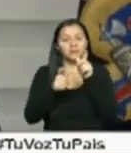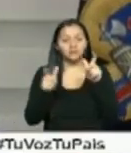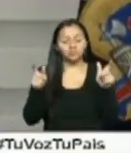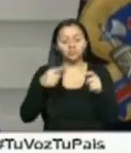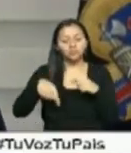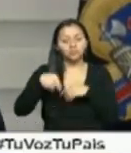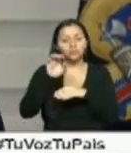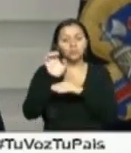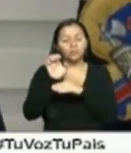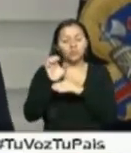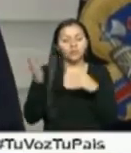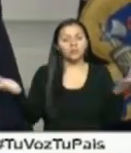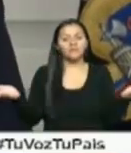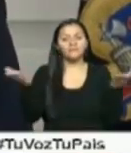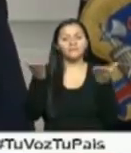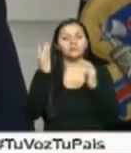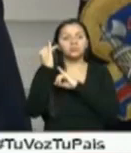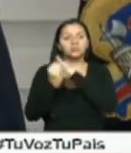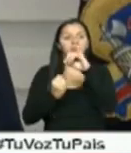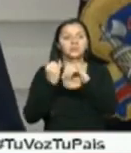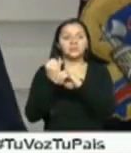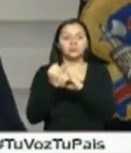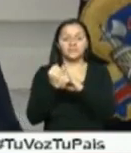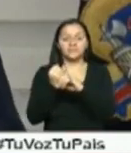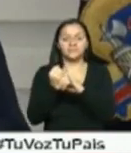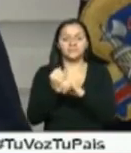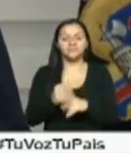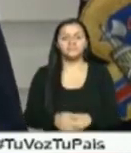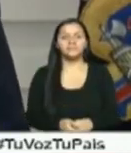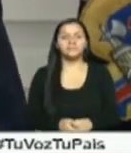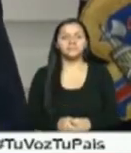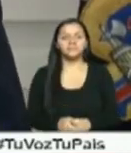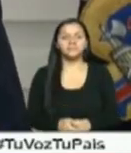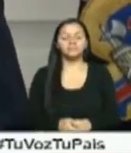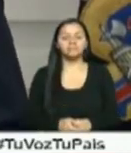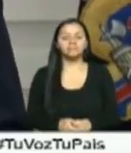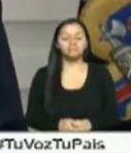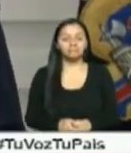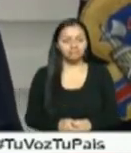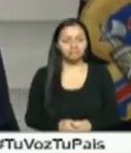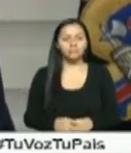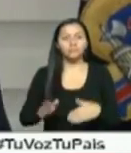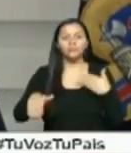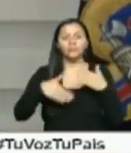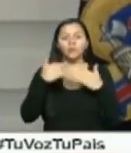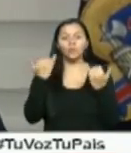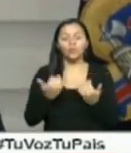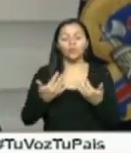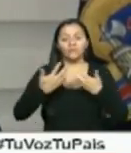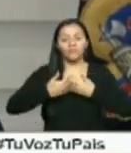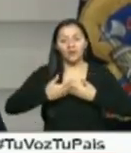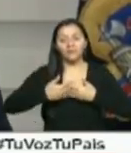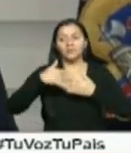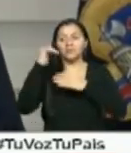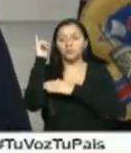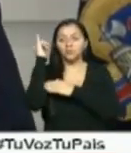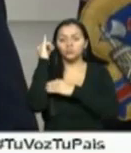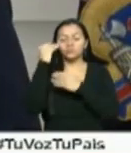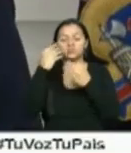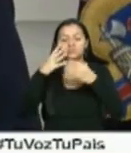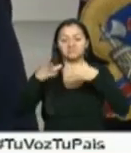ecuatorianos, inversionistas extranjeros, que ahora todo lo que sea industrializado, manufactura, valor agregado